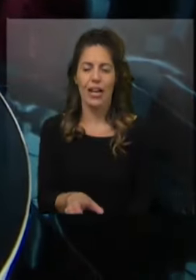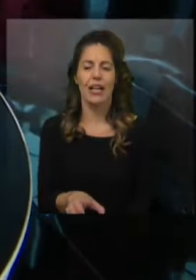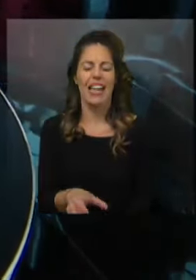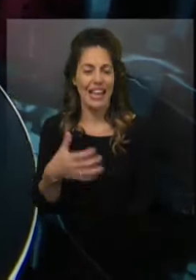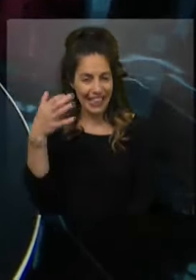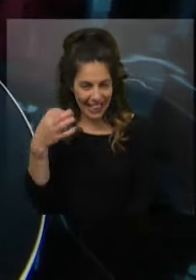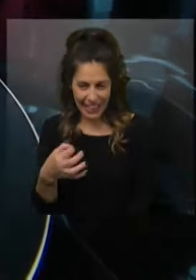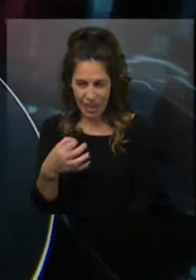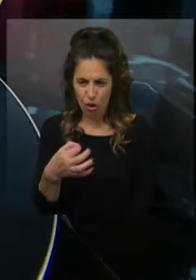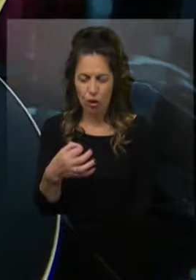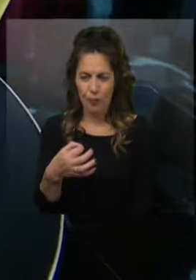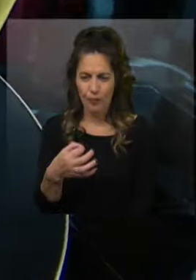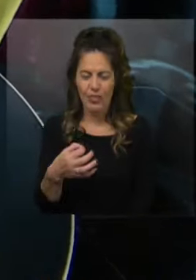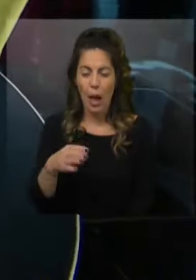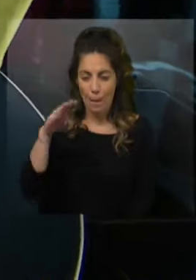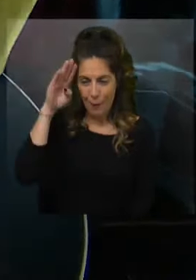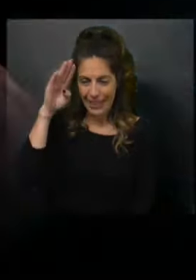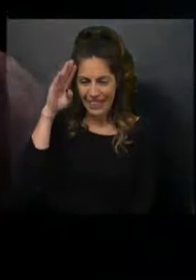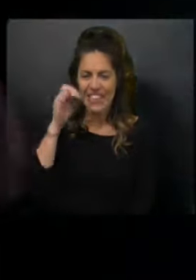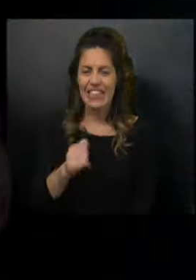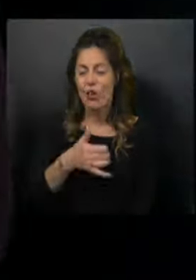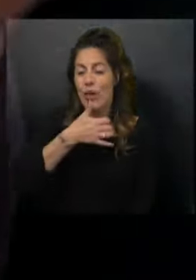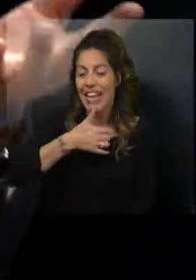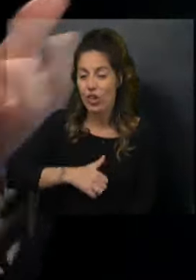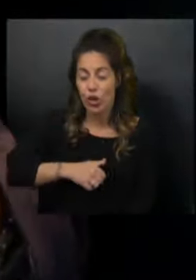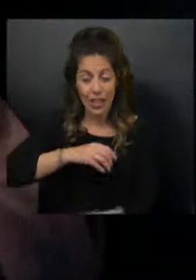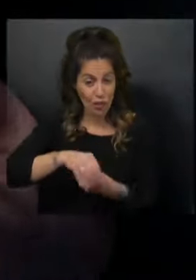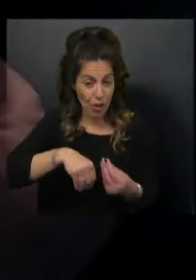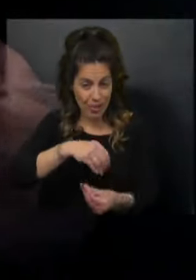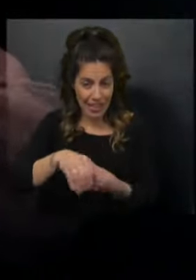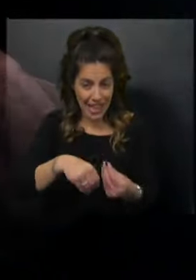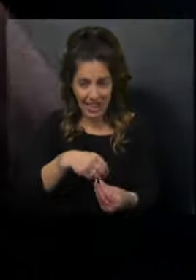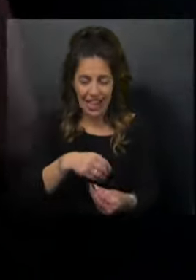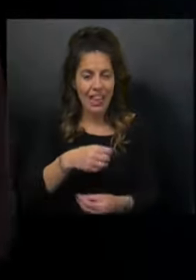creo que además manini tiene una historia familiar